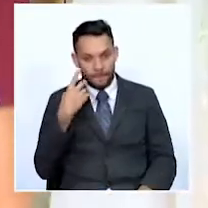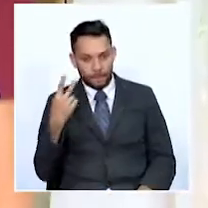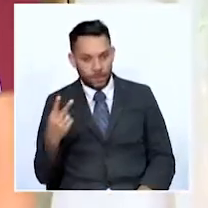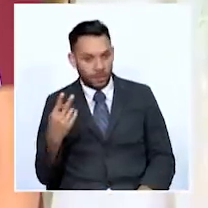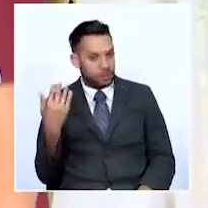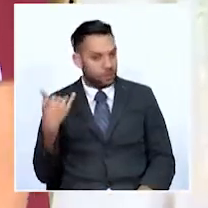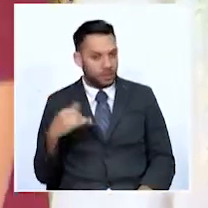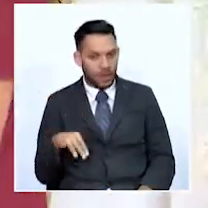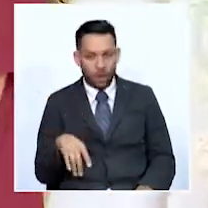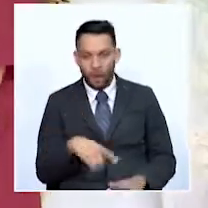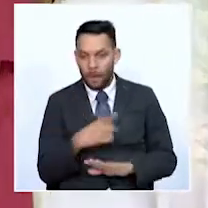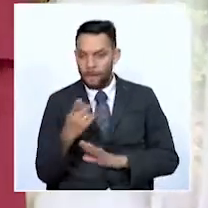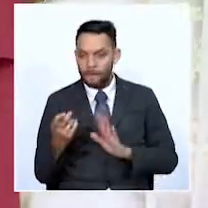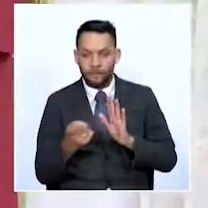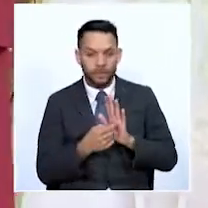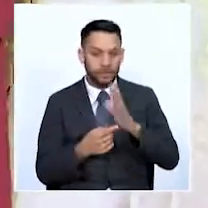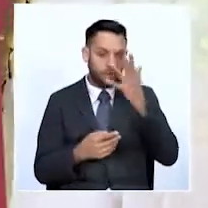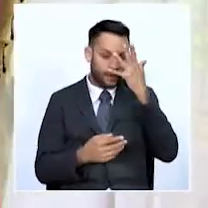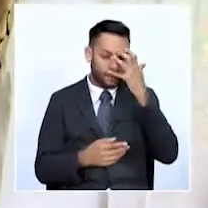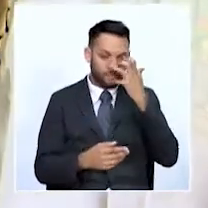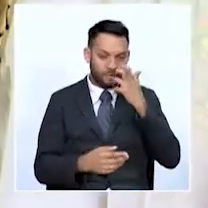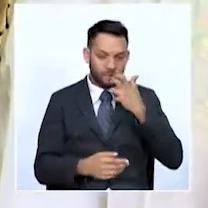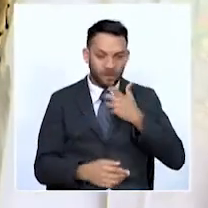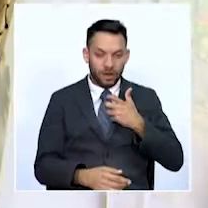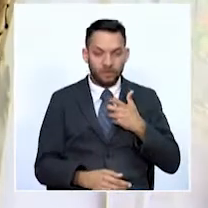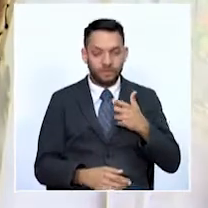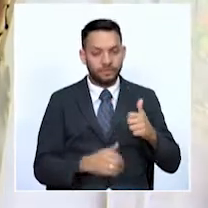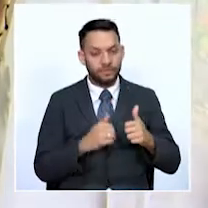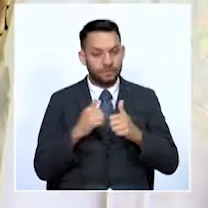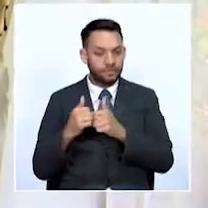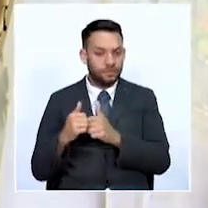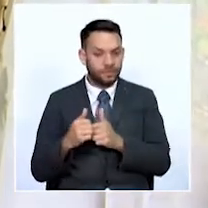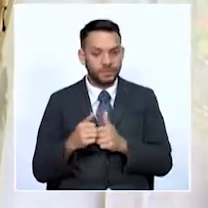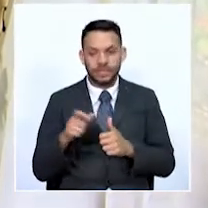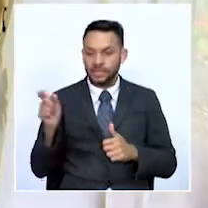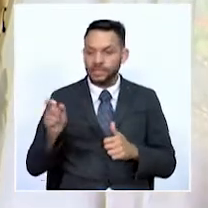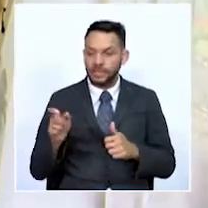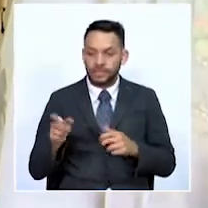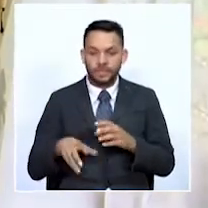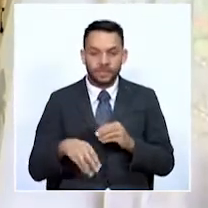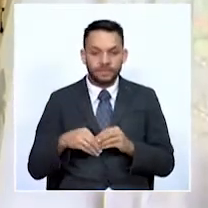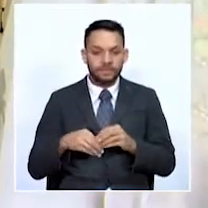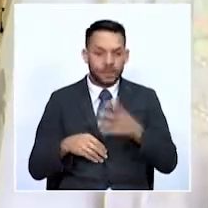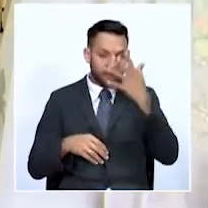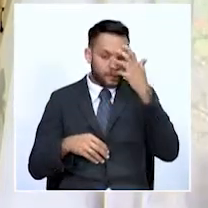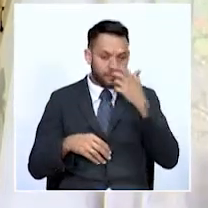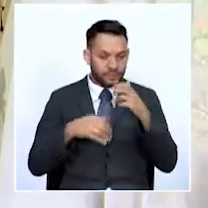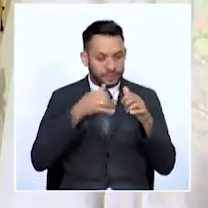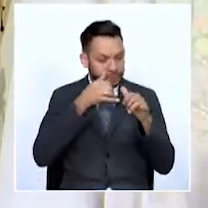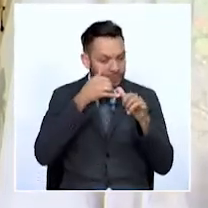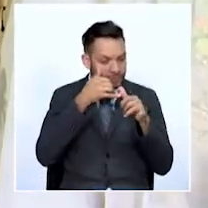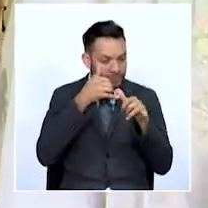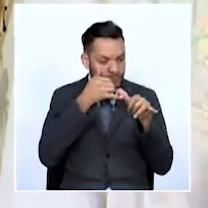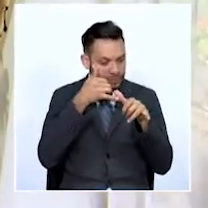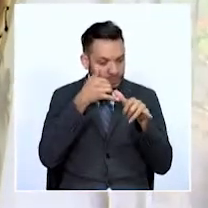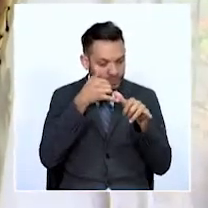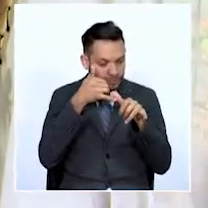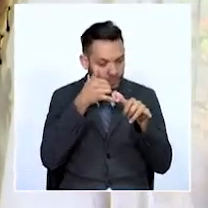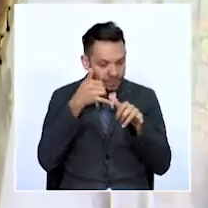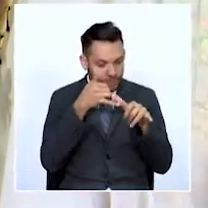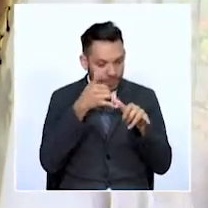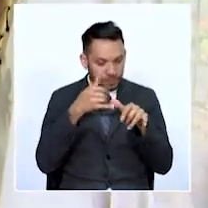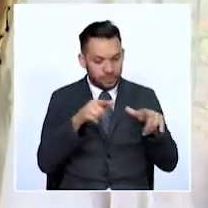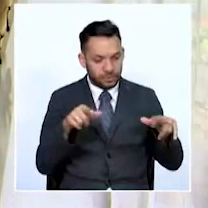un examen integral, obviamente respaldado con exámenes de laboratorio. Ya hay un estudio